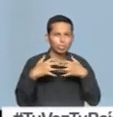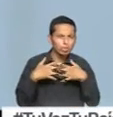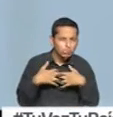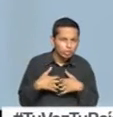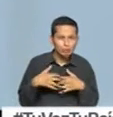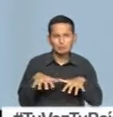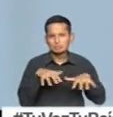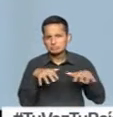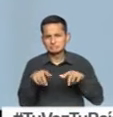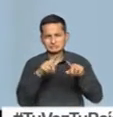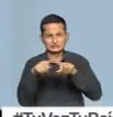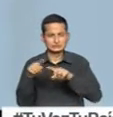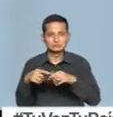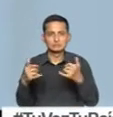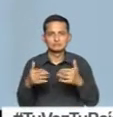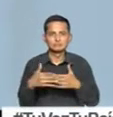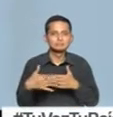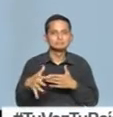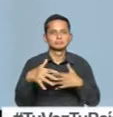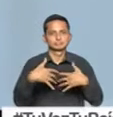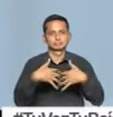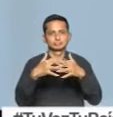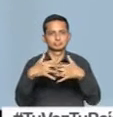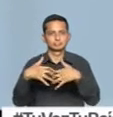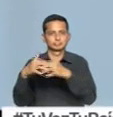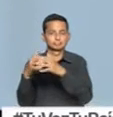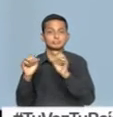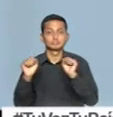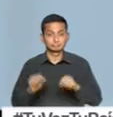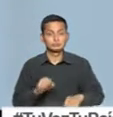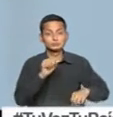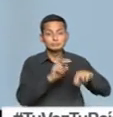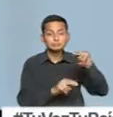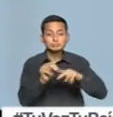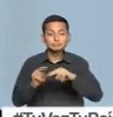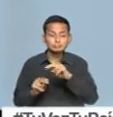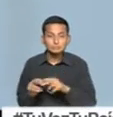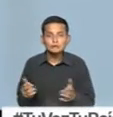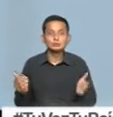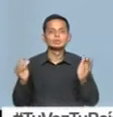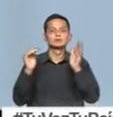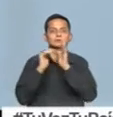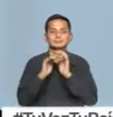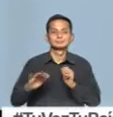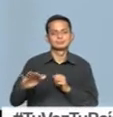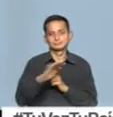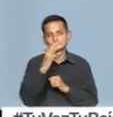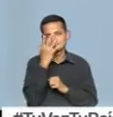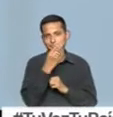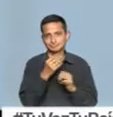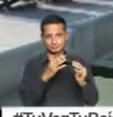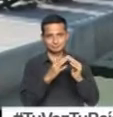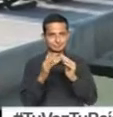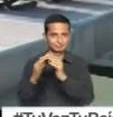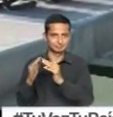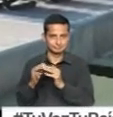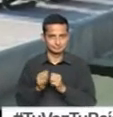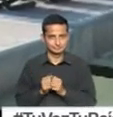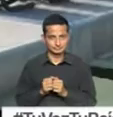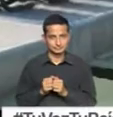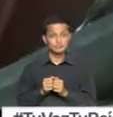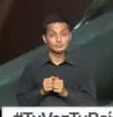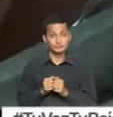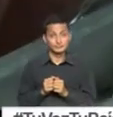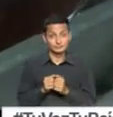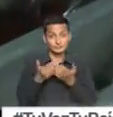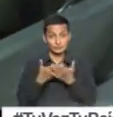las dificultades momentáneas y reconstruirá sus hermosos hogares. La entrega de